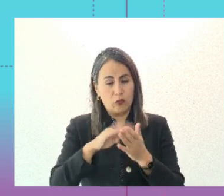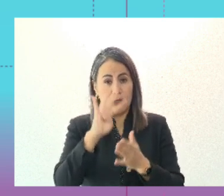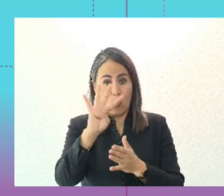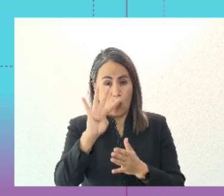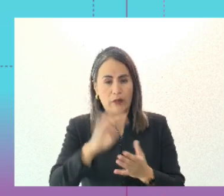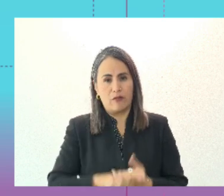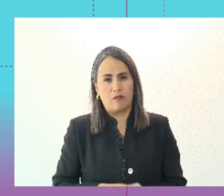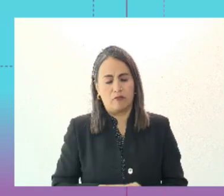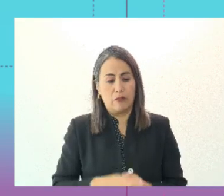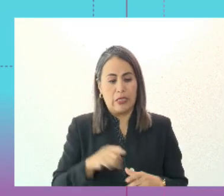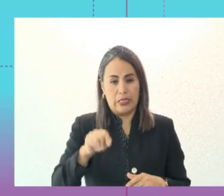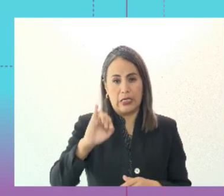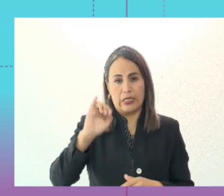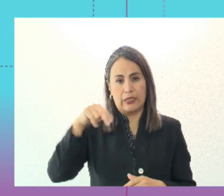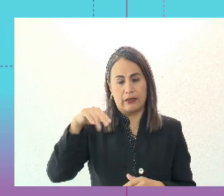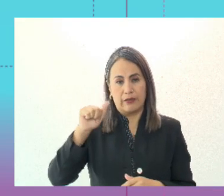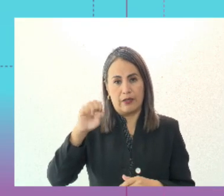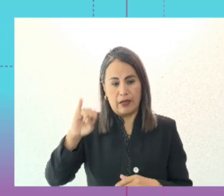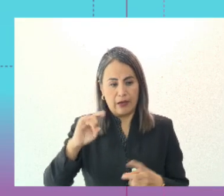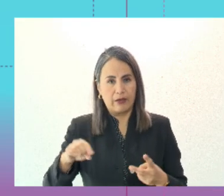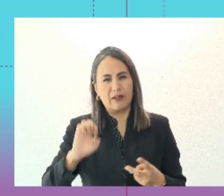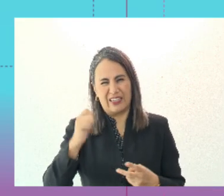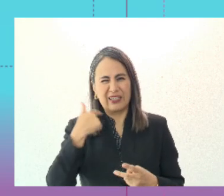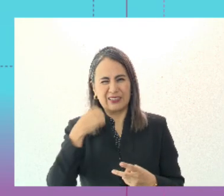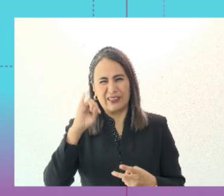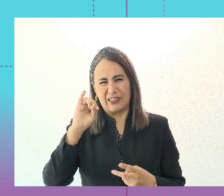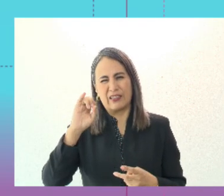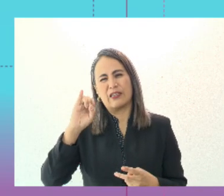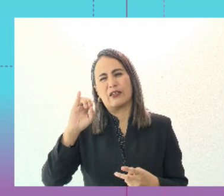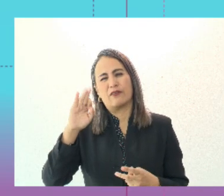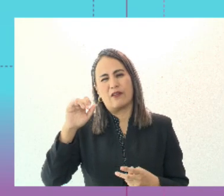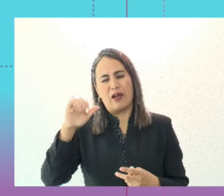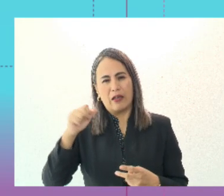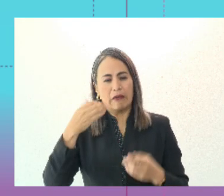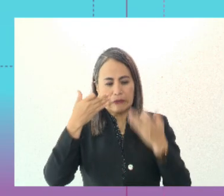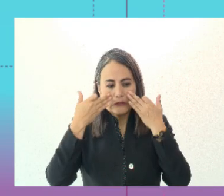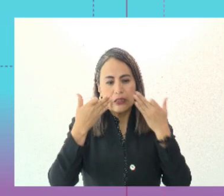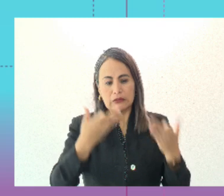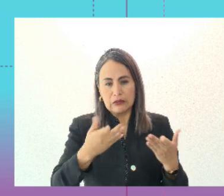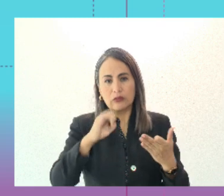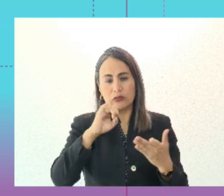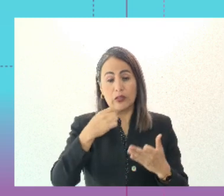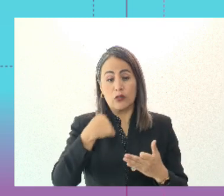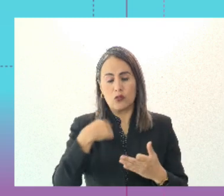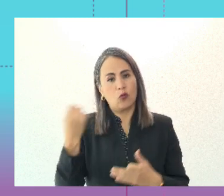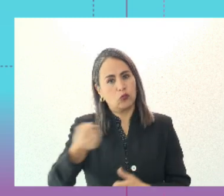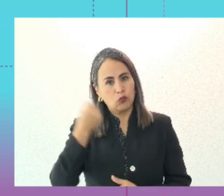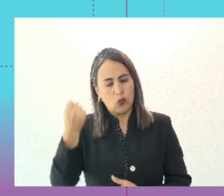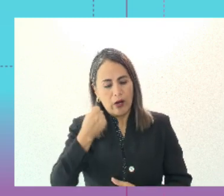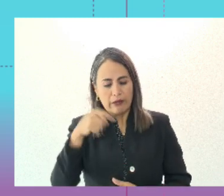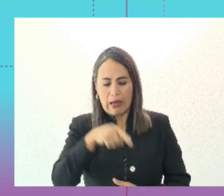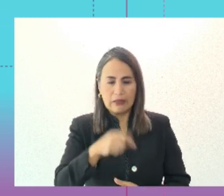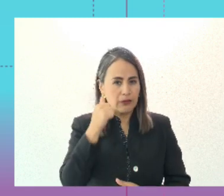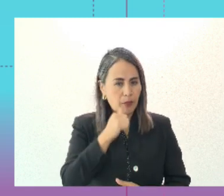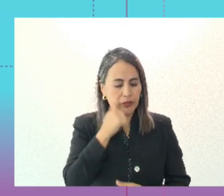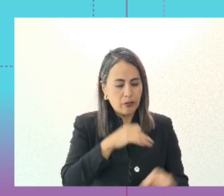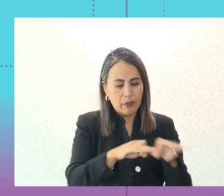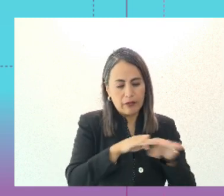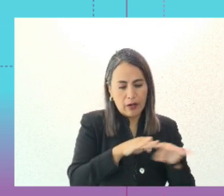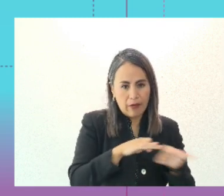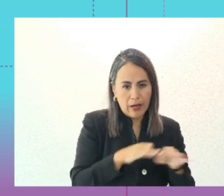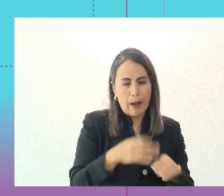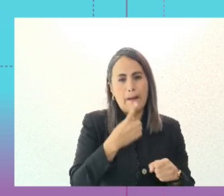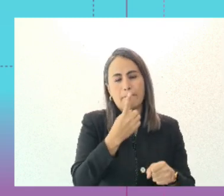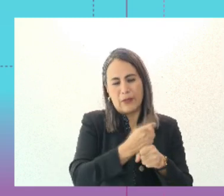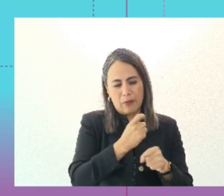esto, el INAI es testigo de esto desde que era IFAI. Y entonces yo he tenido la fortuna de estar ahí desde hace mucho tiempo. Entonces, primero del lado del